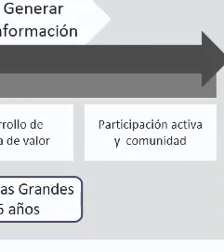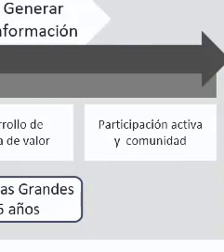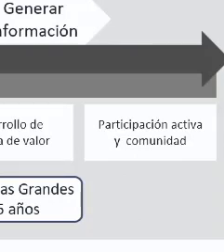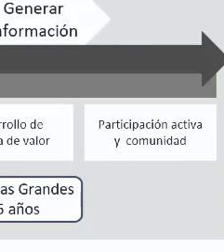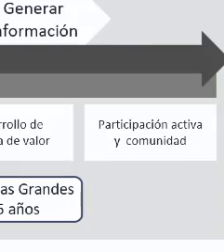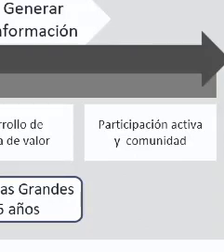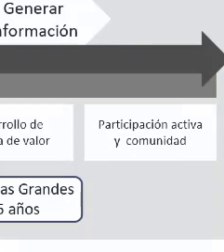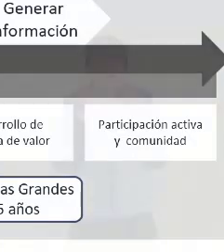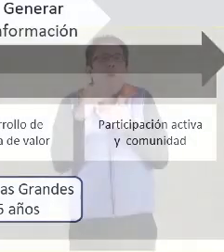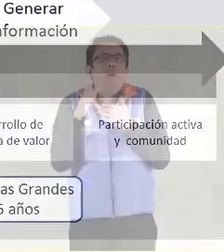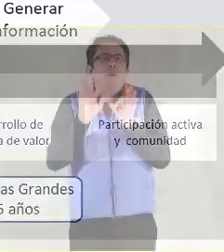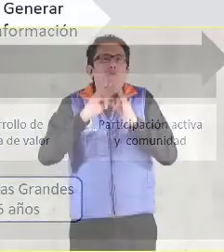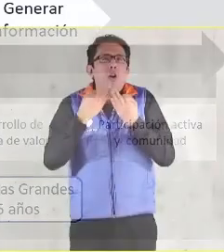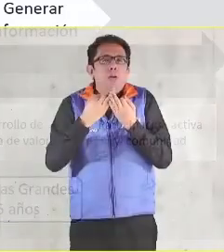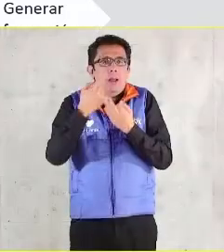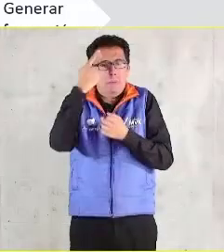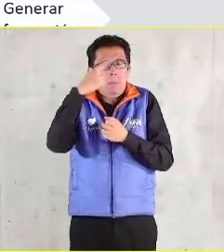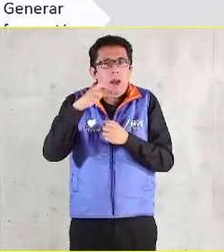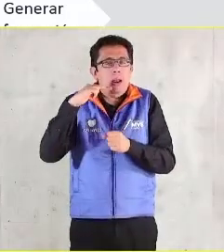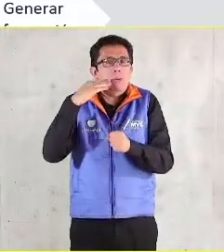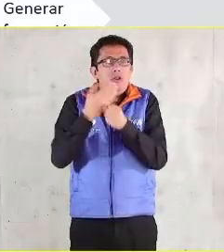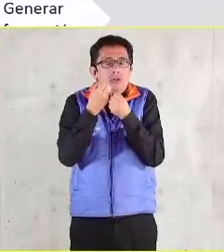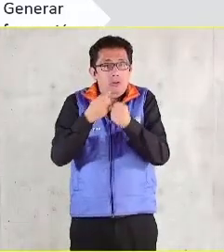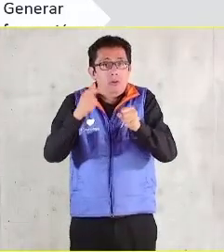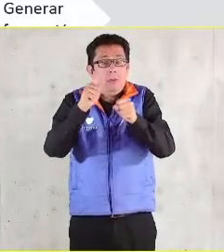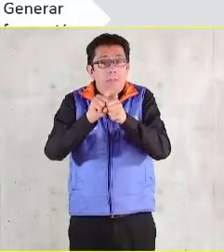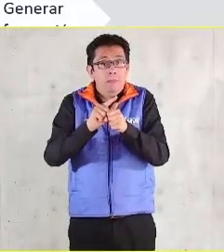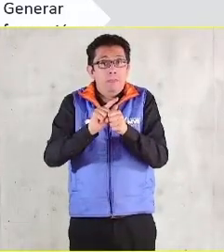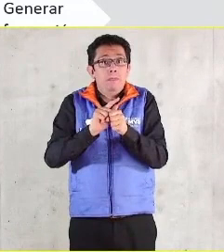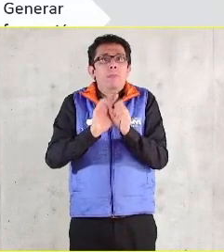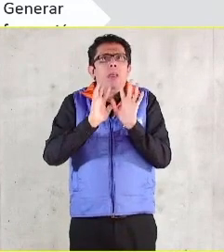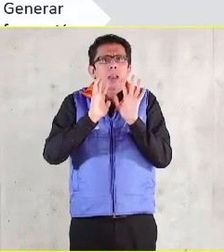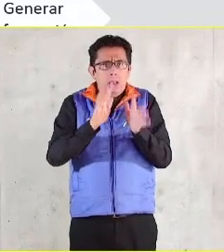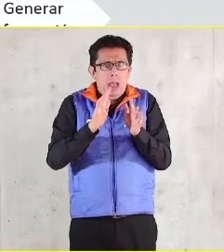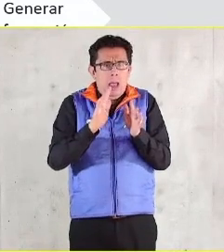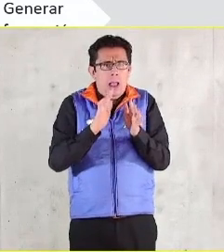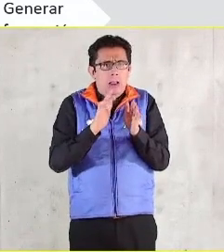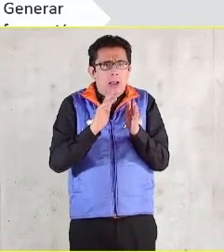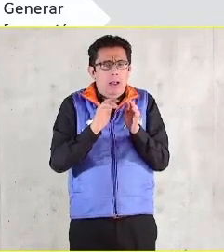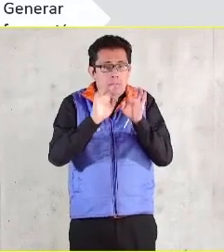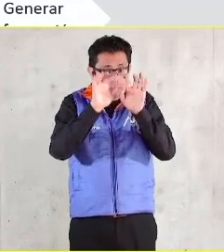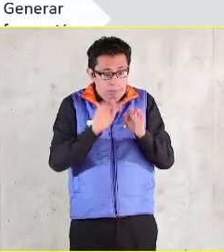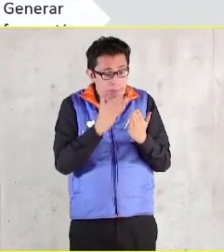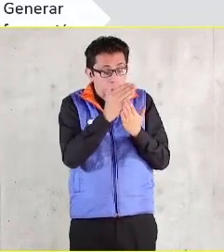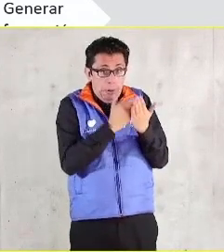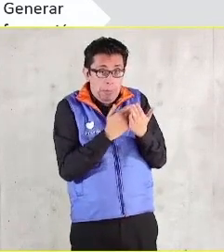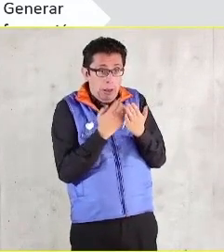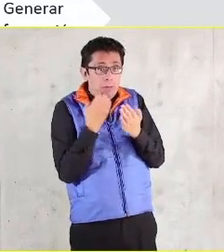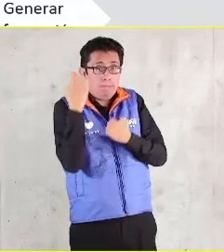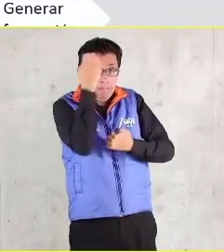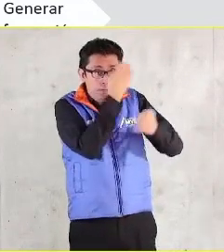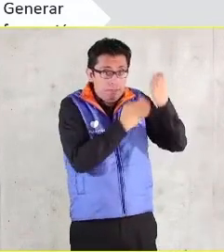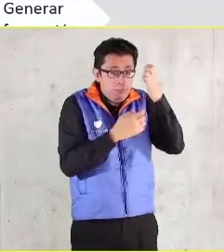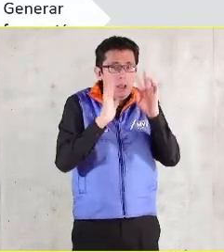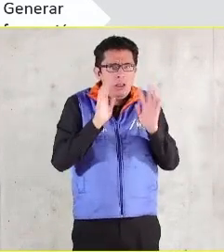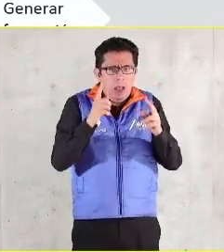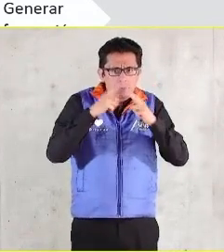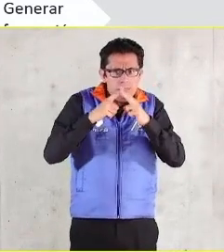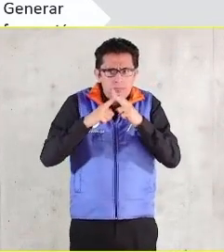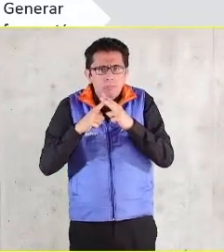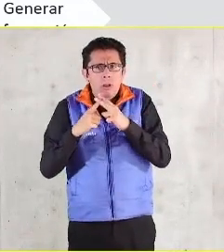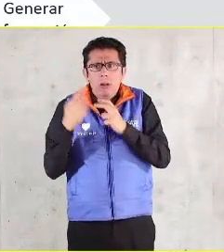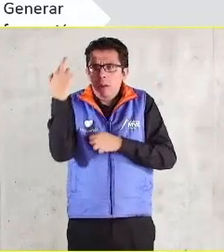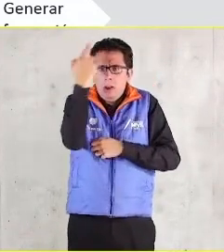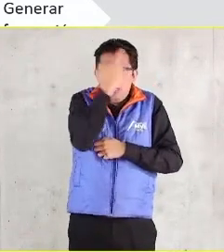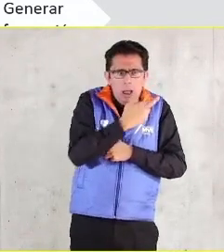modelos de responsabilidad social. Una vez de que tenemos la evaluación del instrumento, que medimos, que evaluamos, que revisamos evidencias,